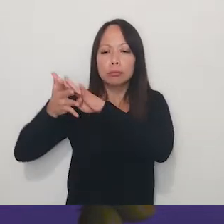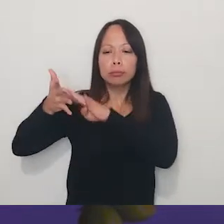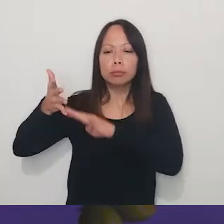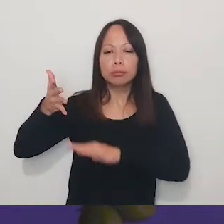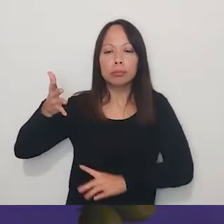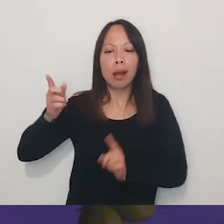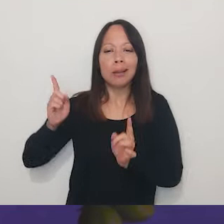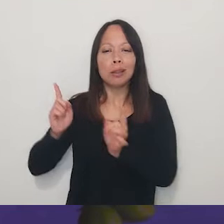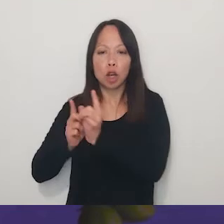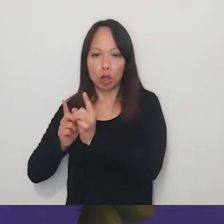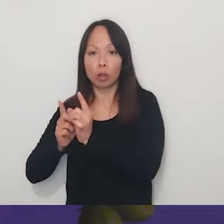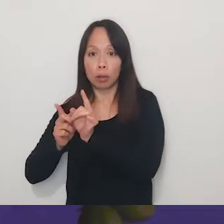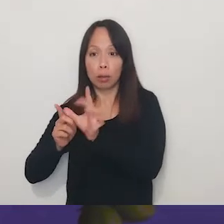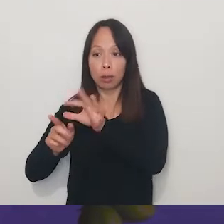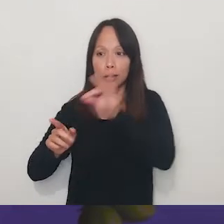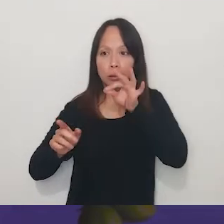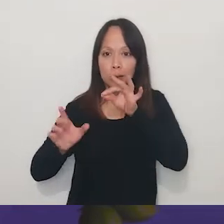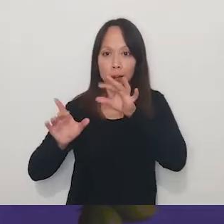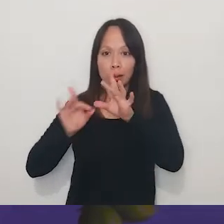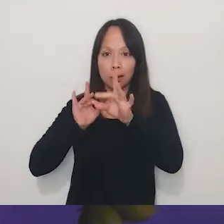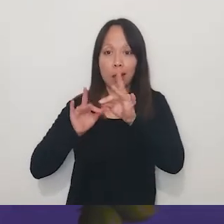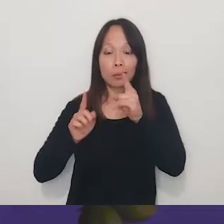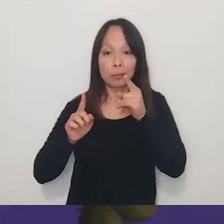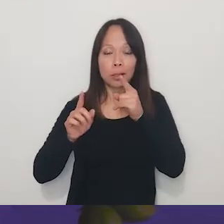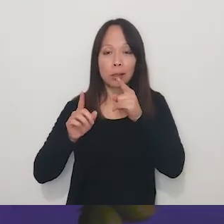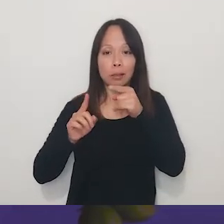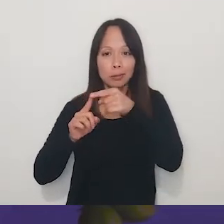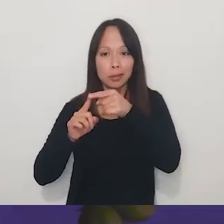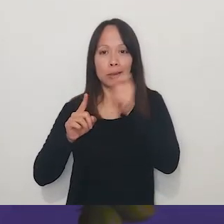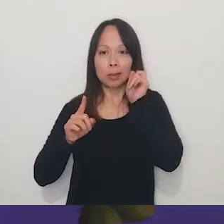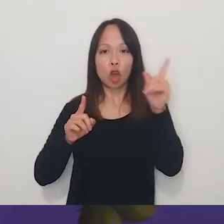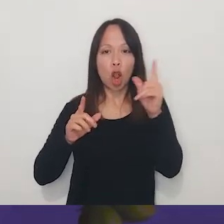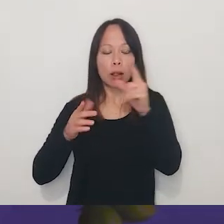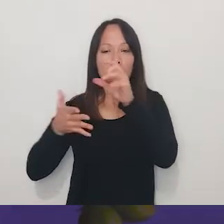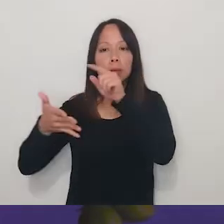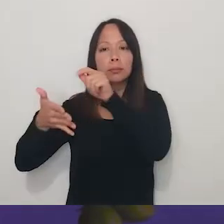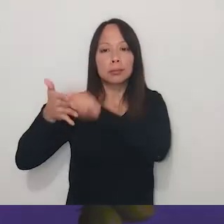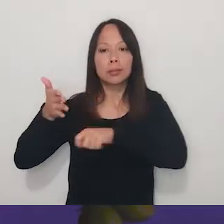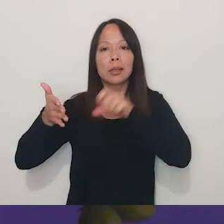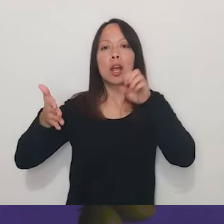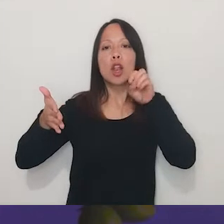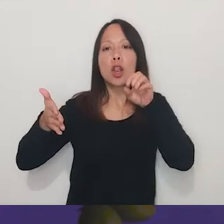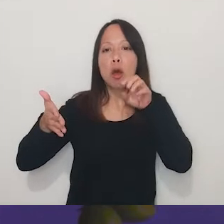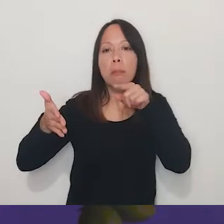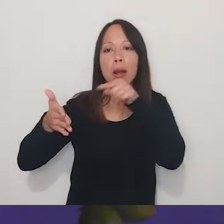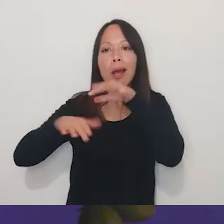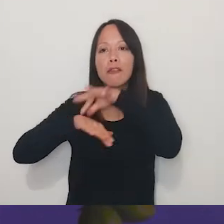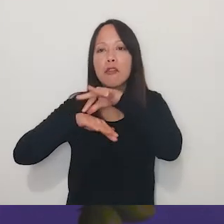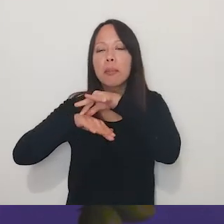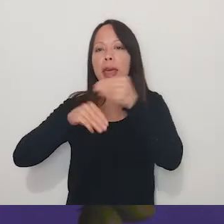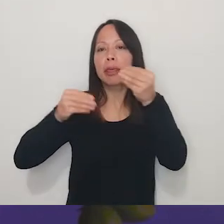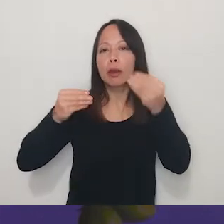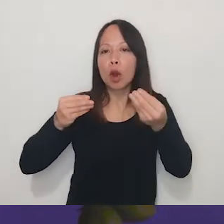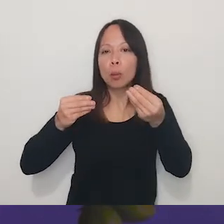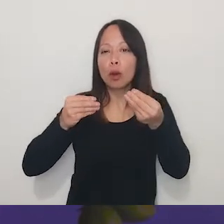de diagnósticos diferenciales se achica y uno puede empezar a acercar al diagnóstico. Esto lleva tiempo, como digo, es un trabajo que se hace en